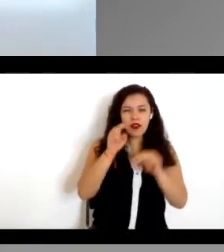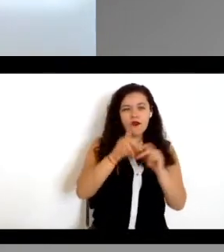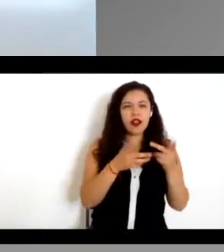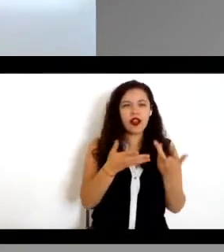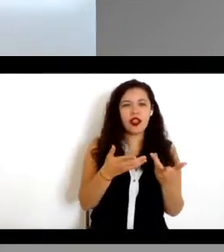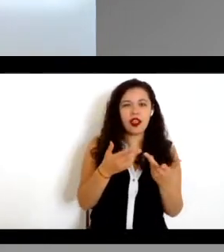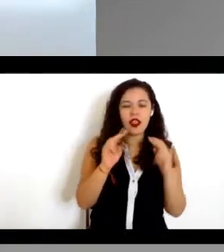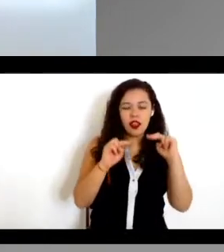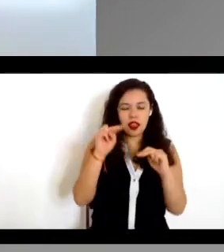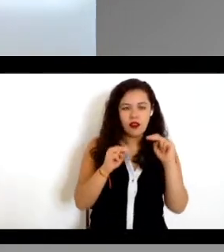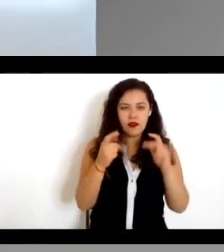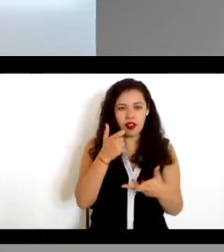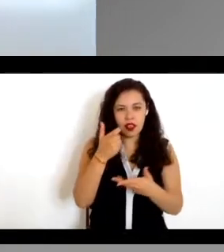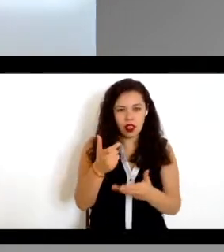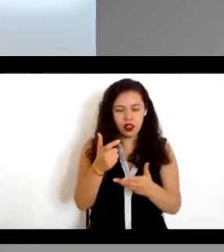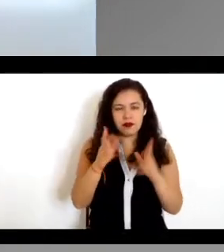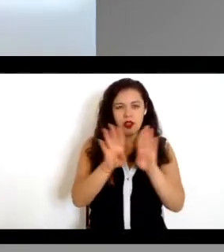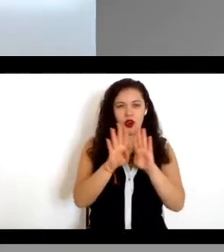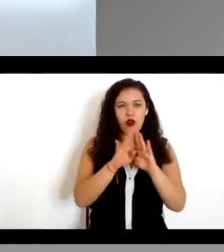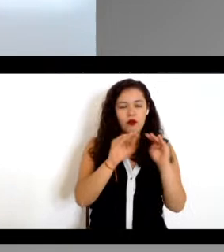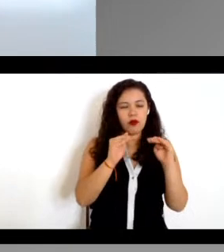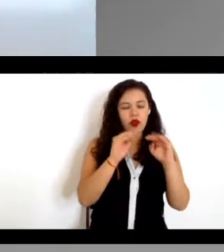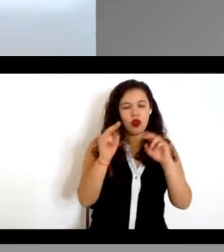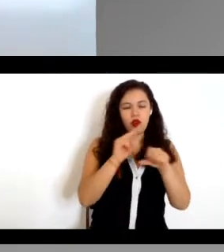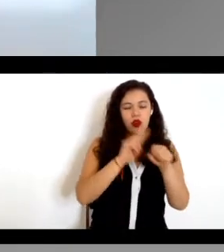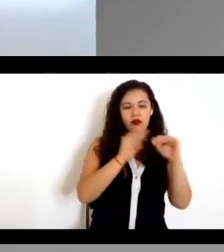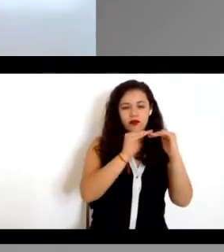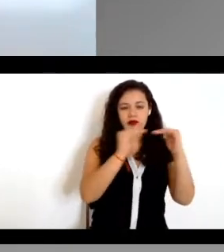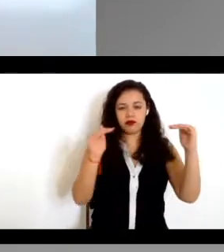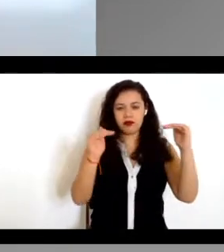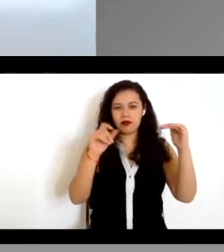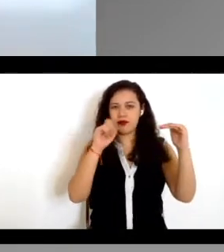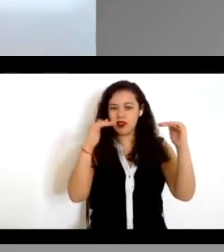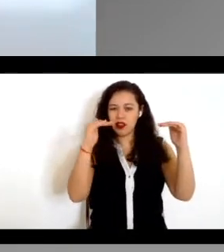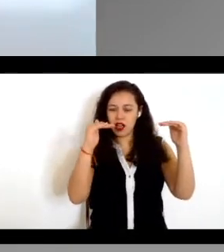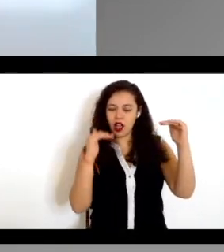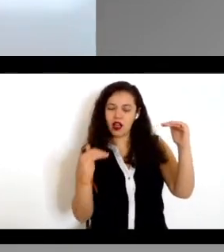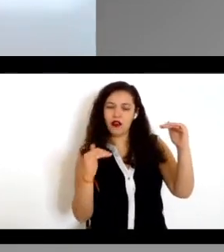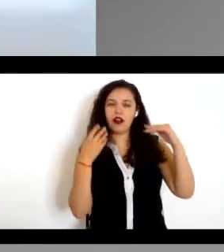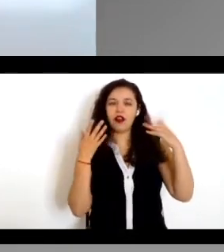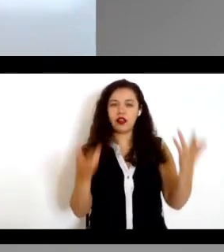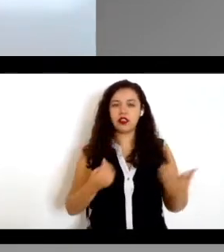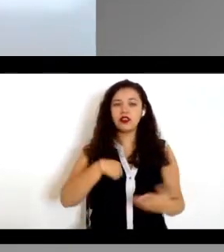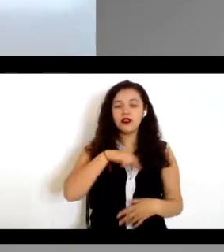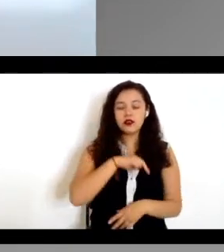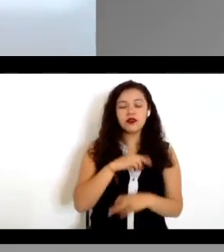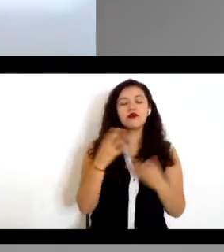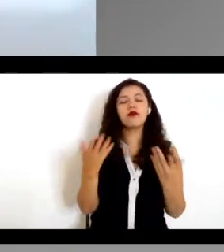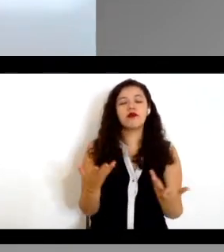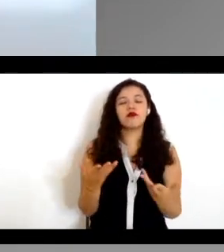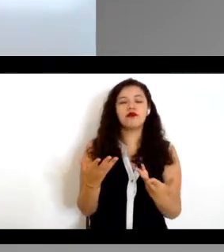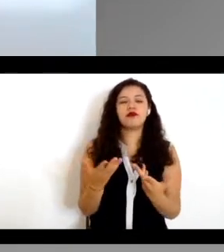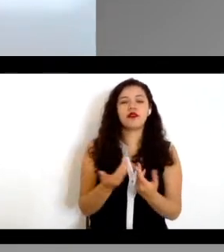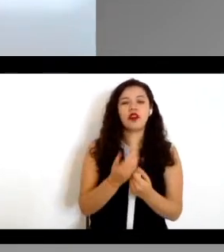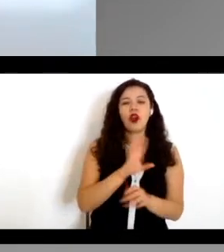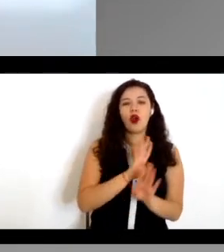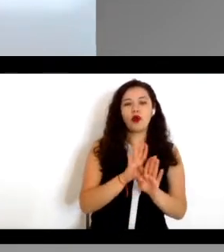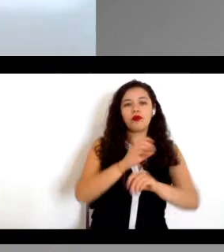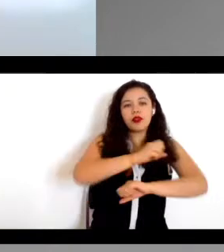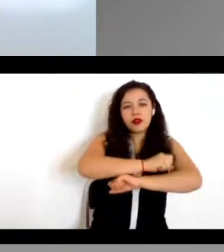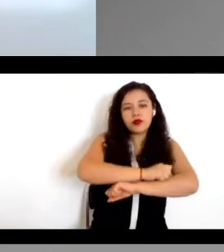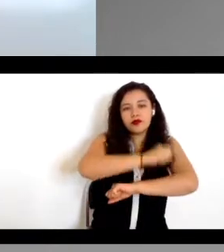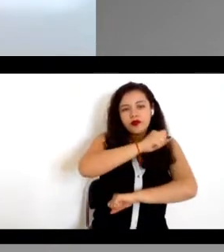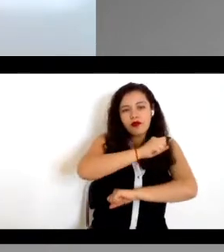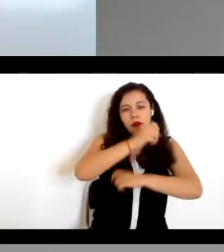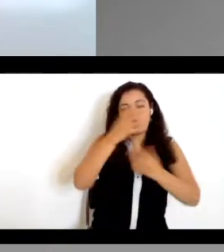Como asociación, también somos una ventana, pues estas representan una dimensión que comunica un espacio